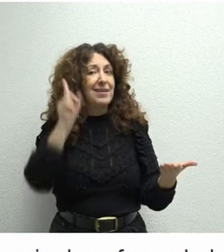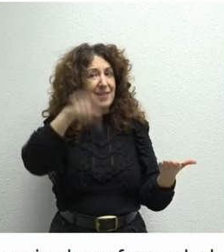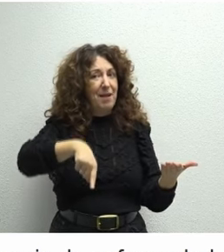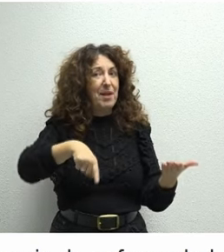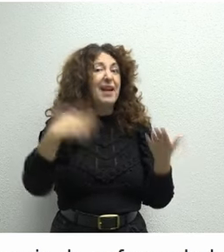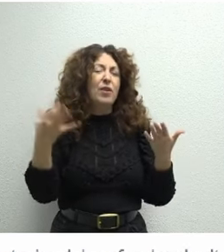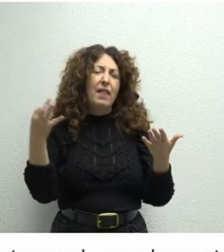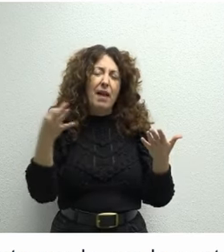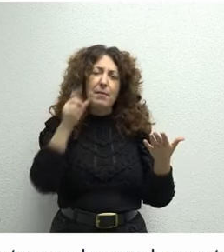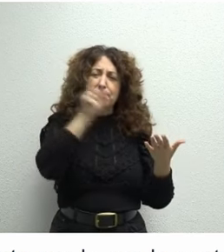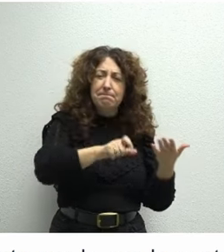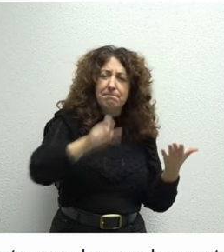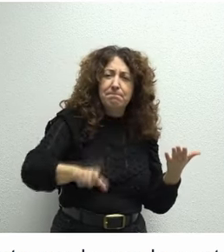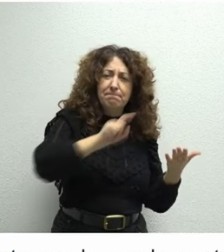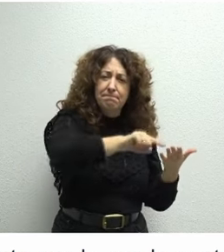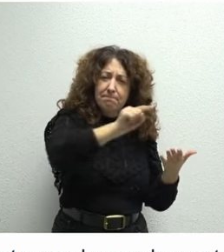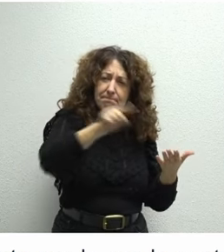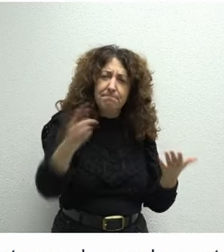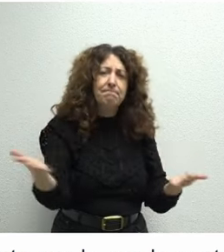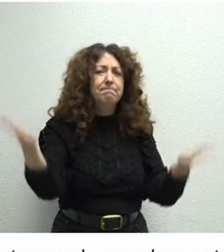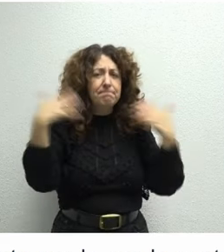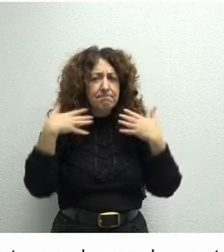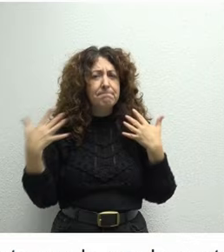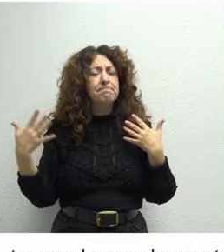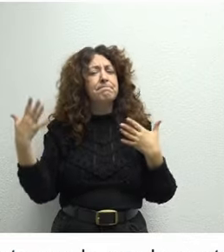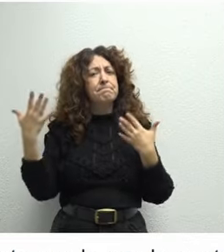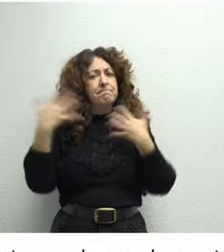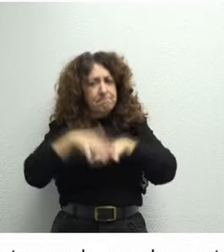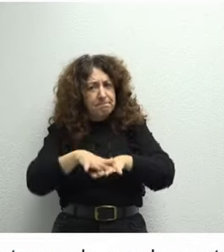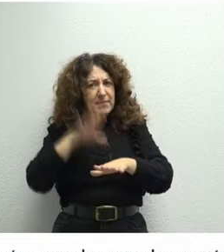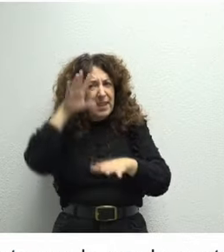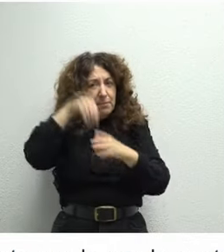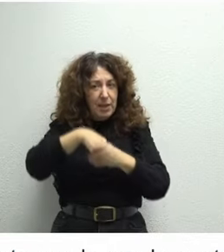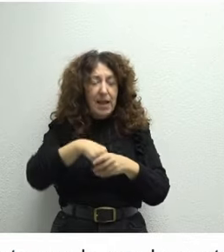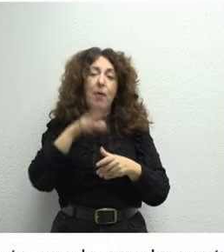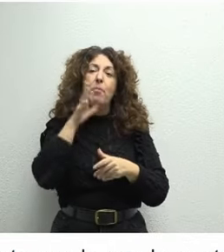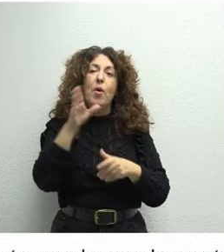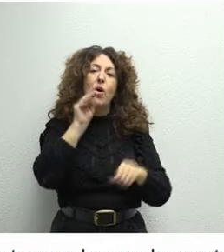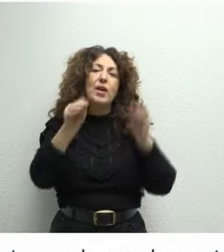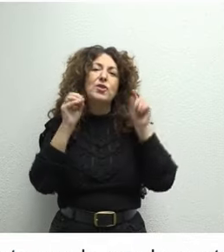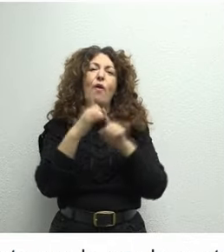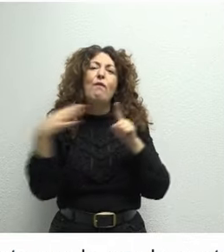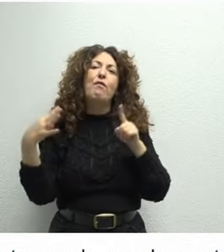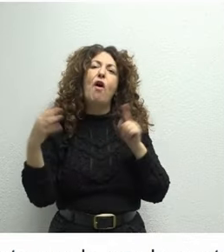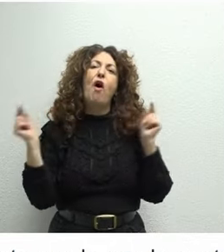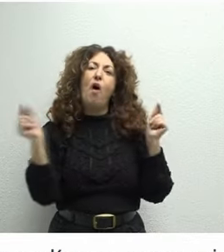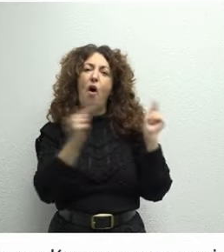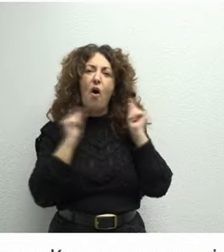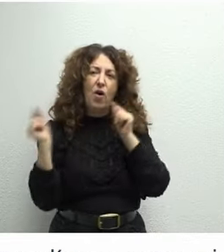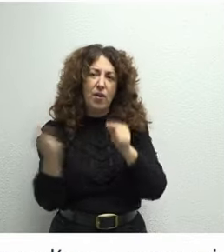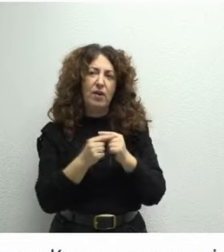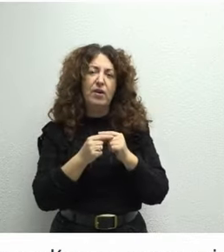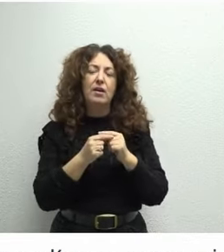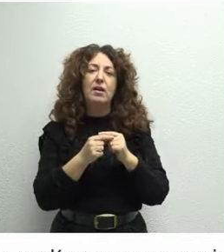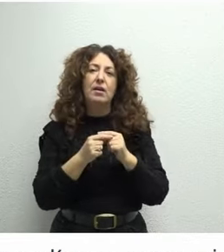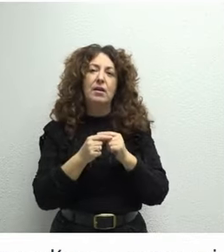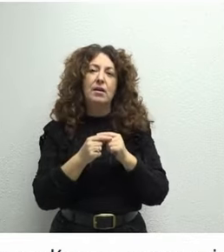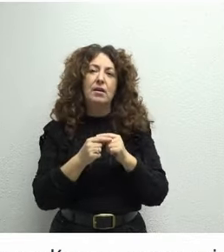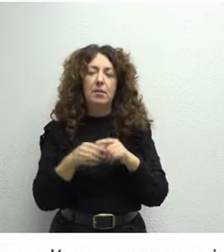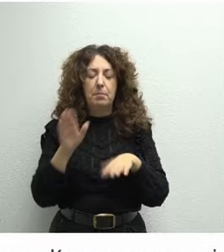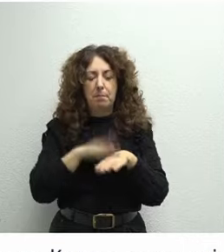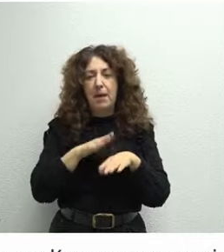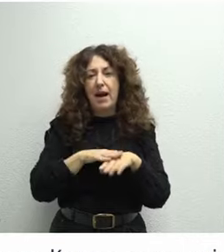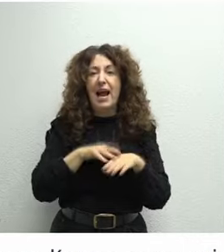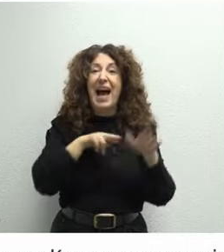implicados por este motivo nos pusimos en marcha y convocamos este foro no donde Pues convocamos a todos los